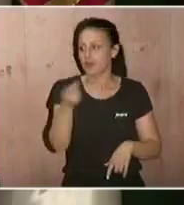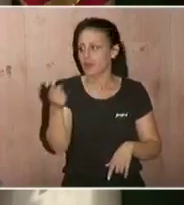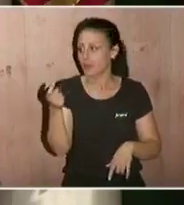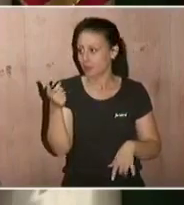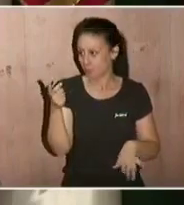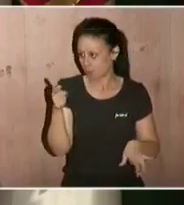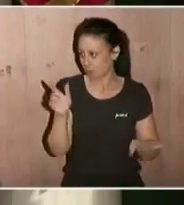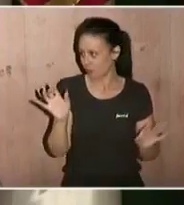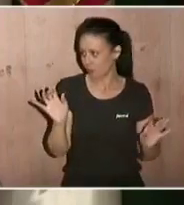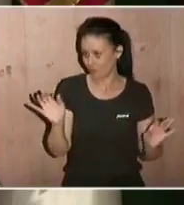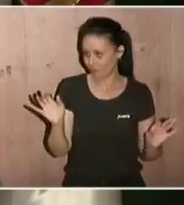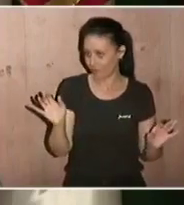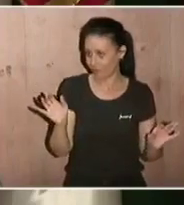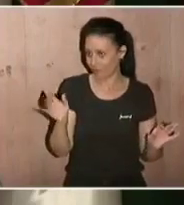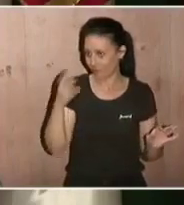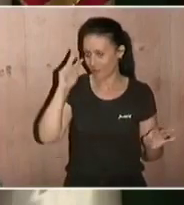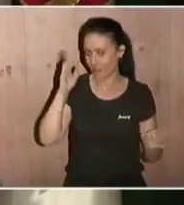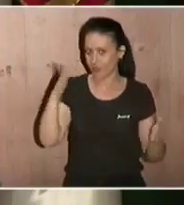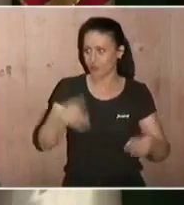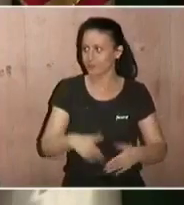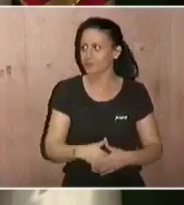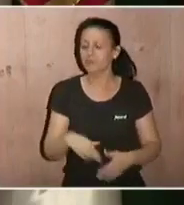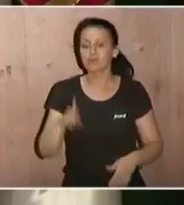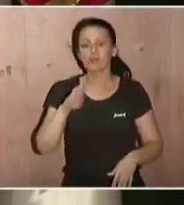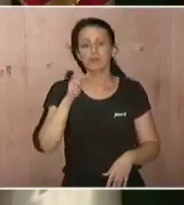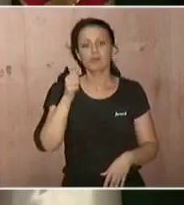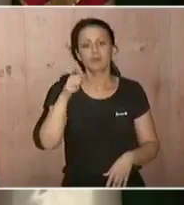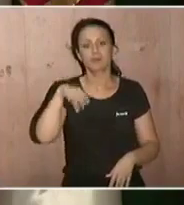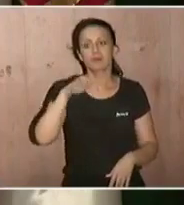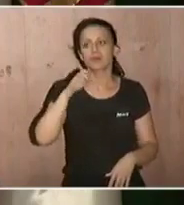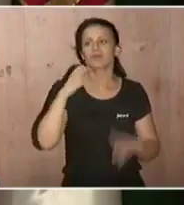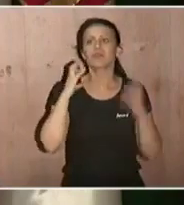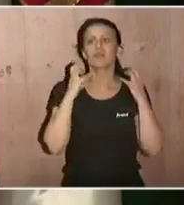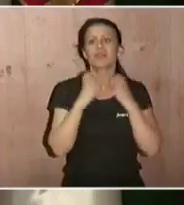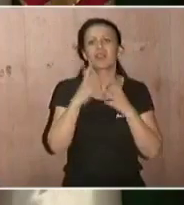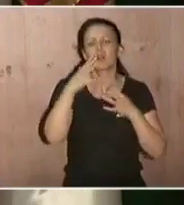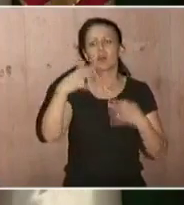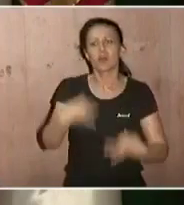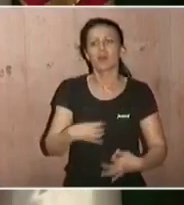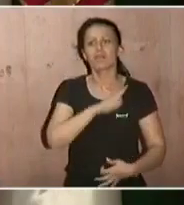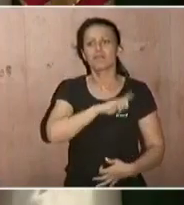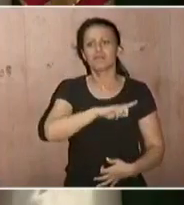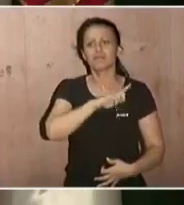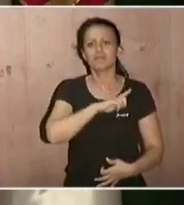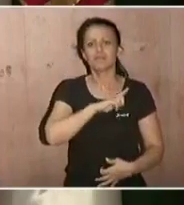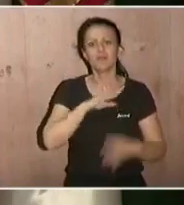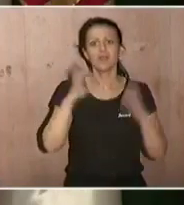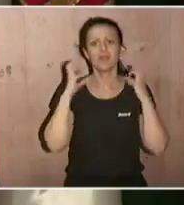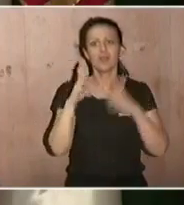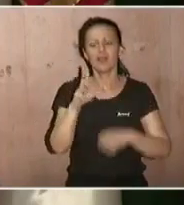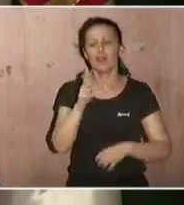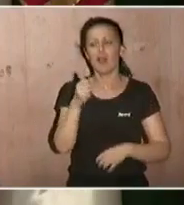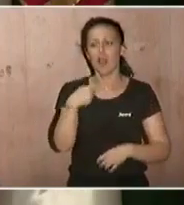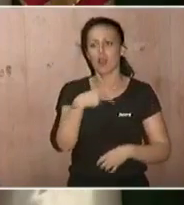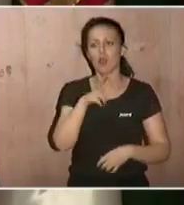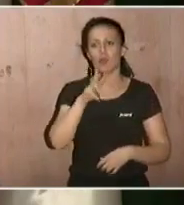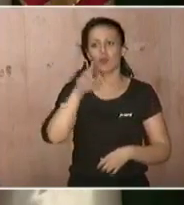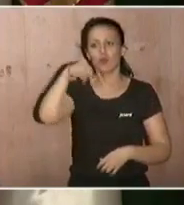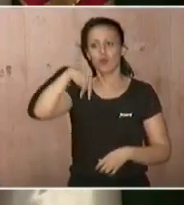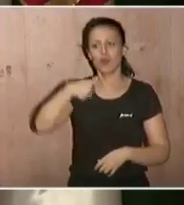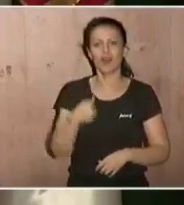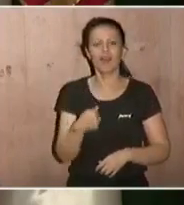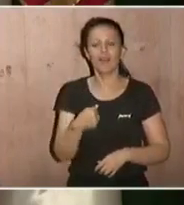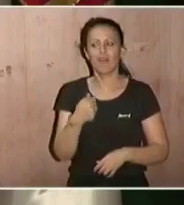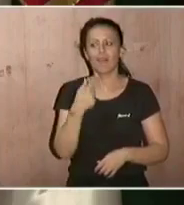tener. Ramón Parada decía que solo se había sentido catedrático de verdad cuando sacó la cátedra en La Laguna, porque decía, entonces, decía,